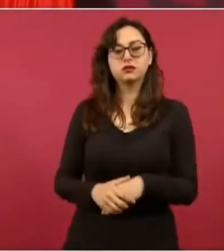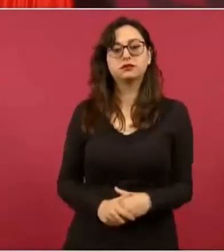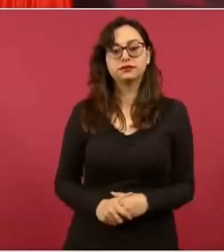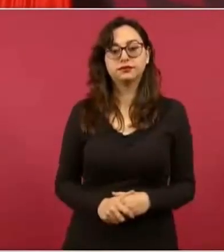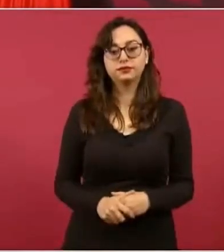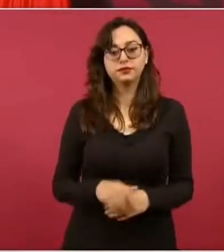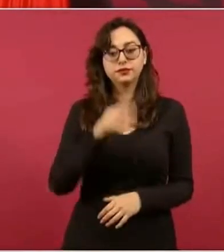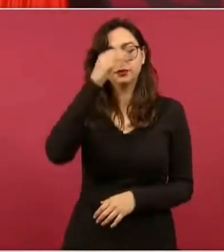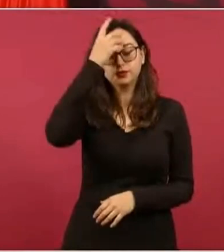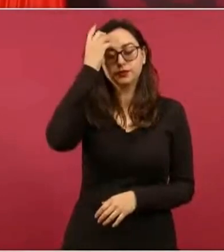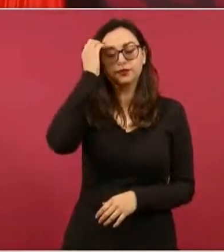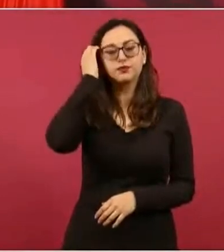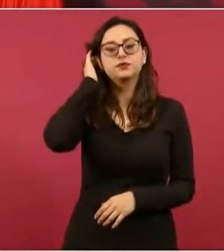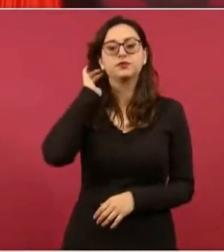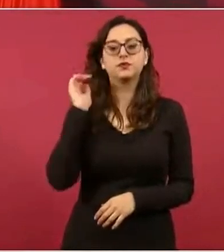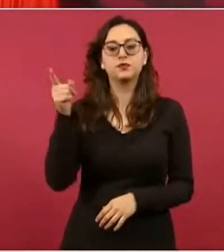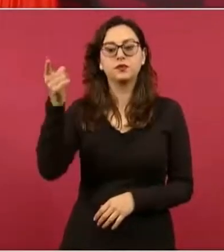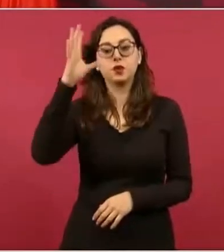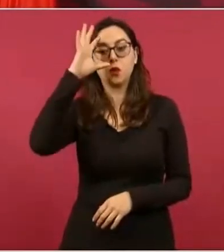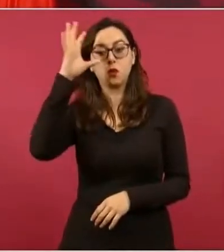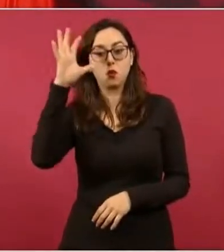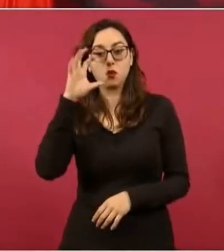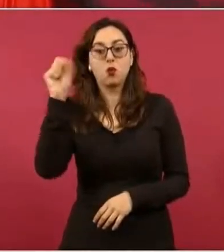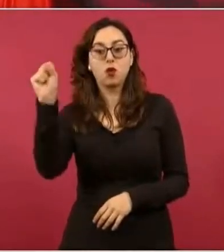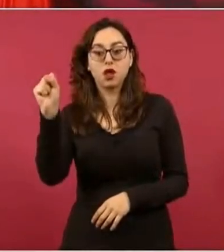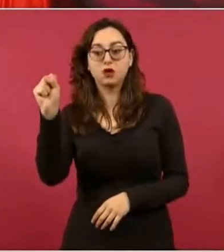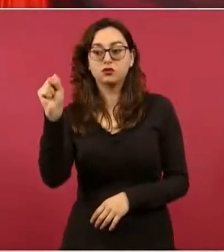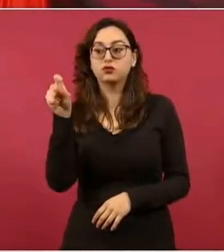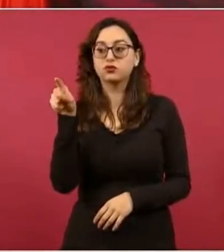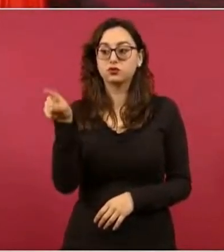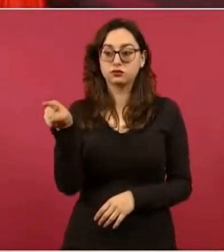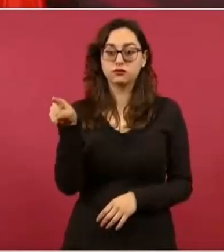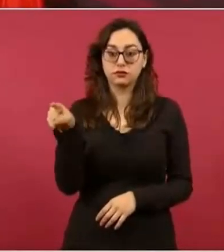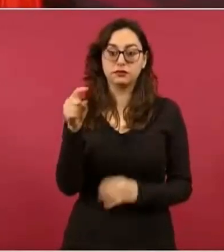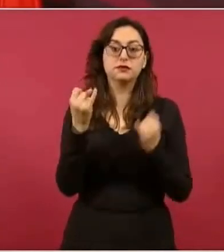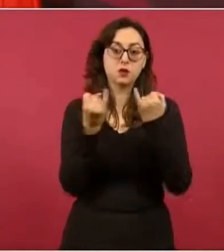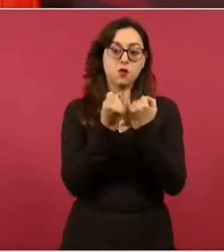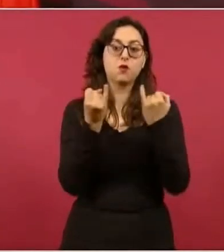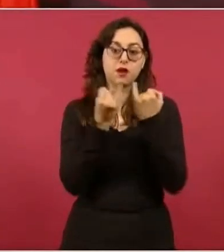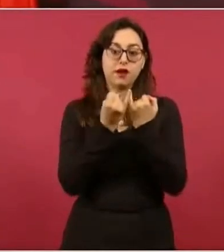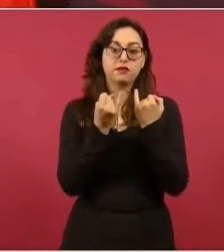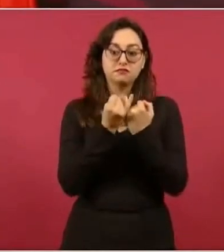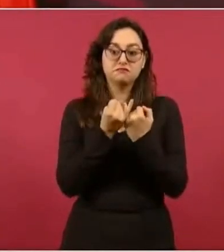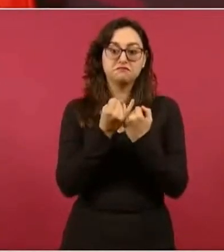y Morelos quería la igualdad en